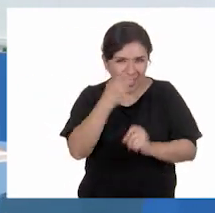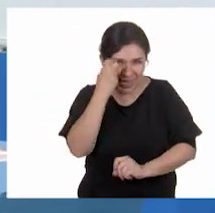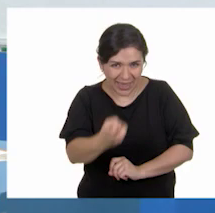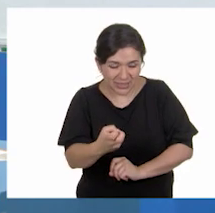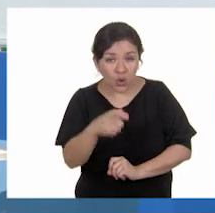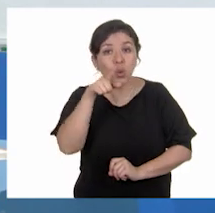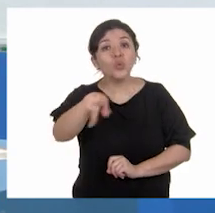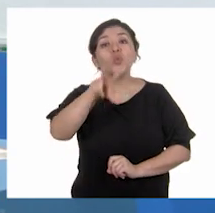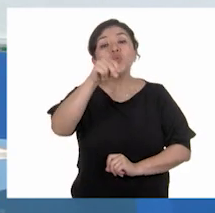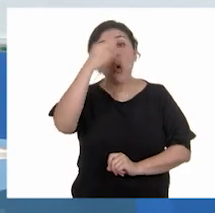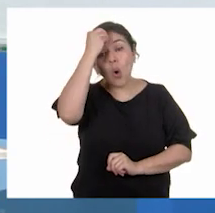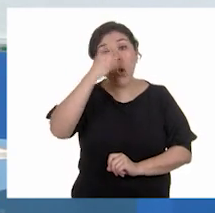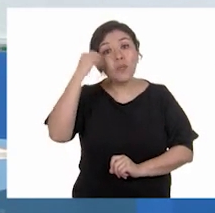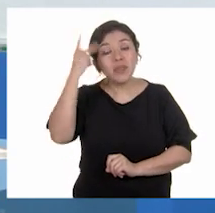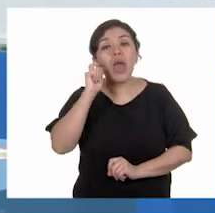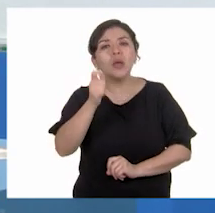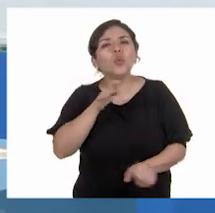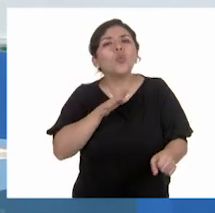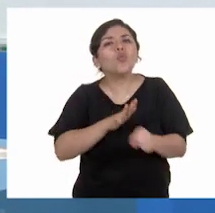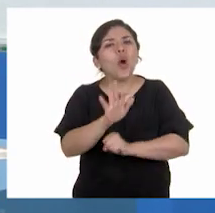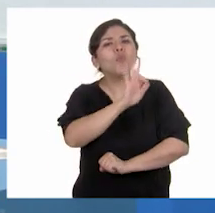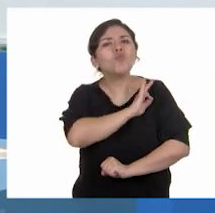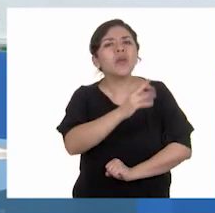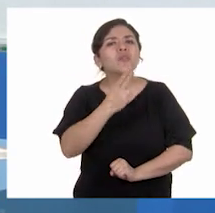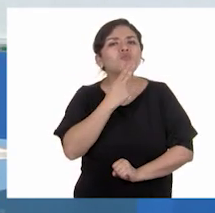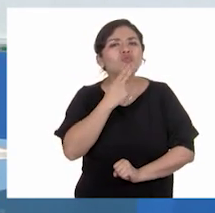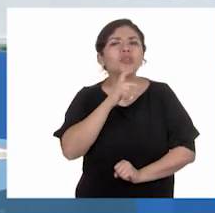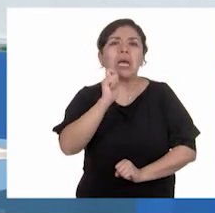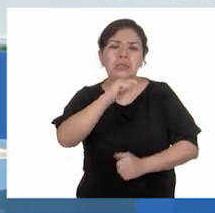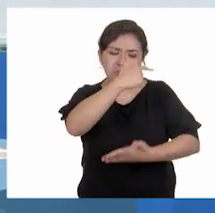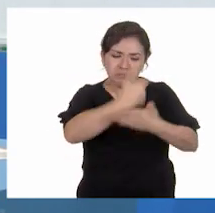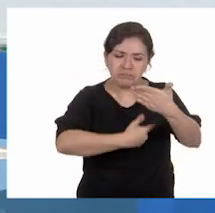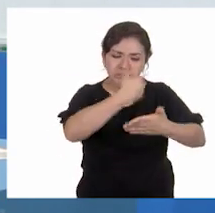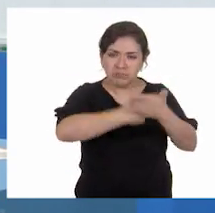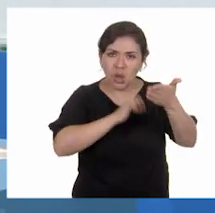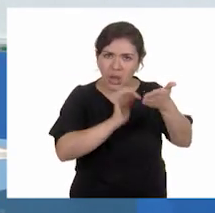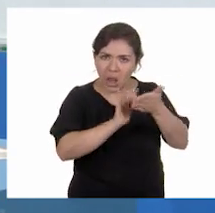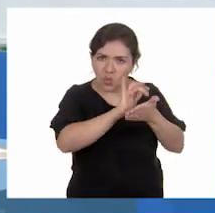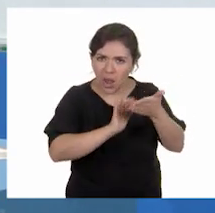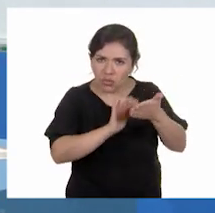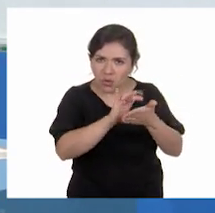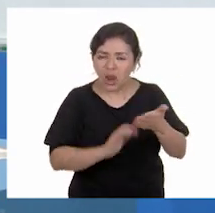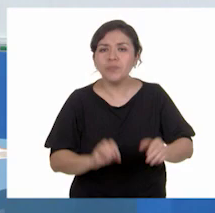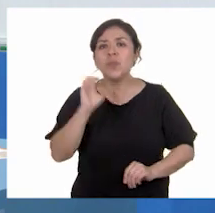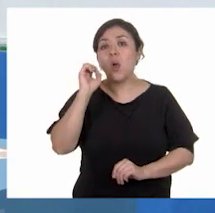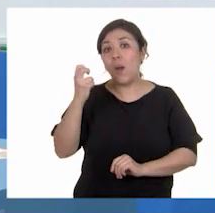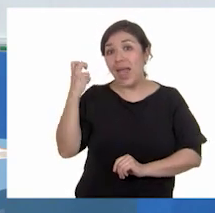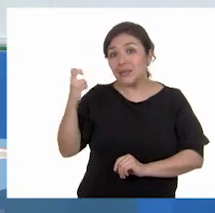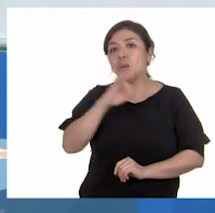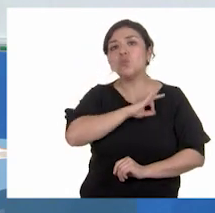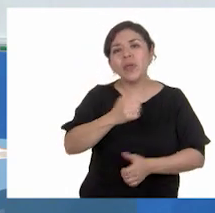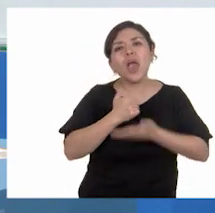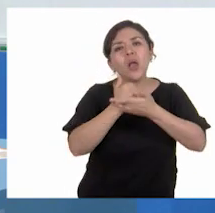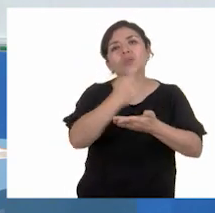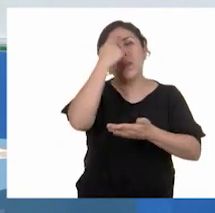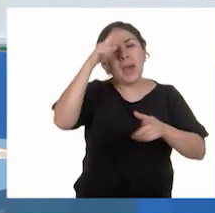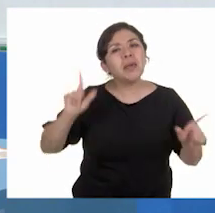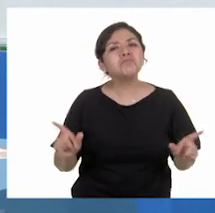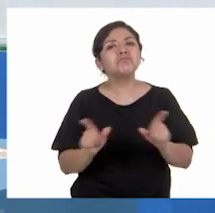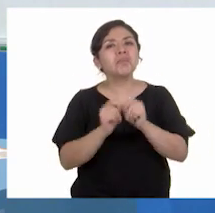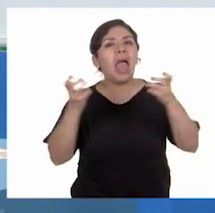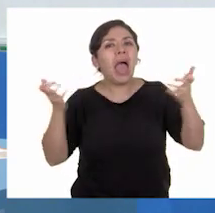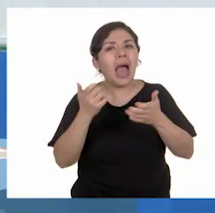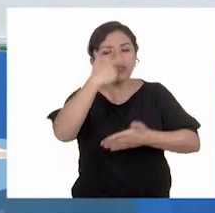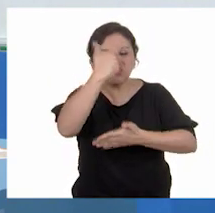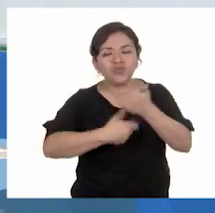No olviden que herramientas como la calculadora están para simplificar